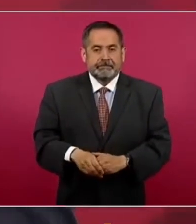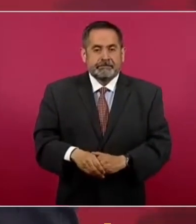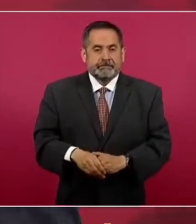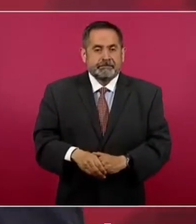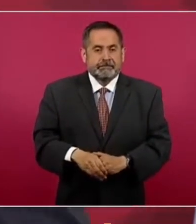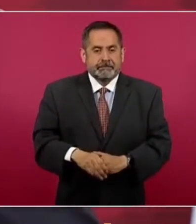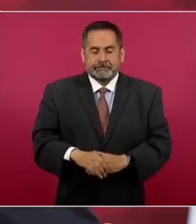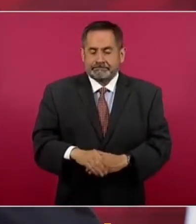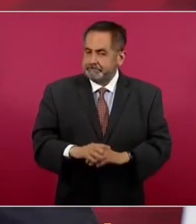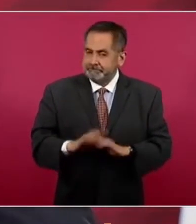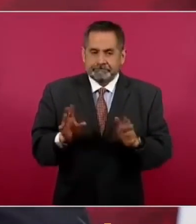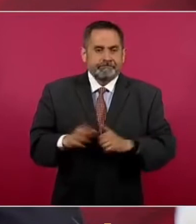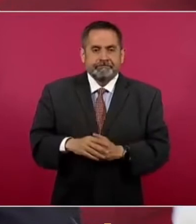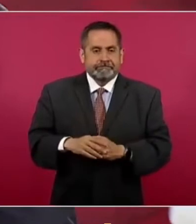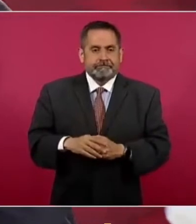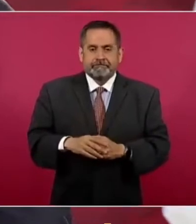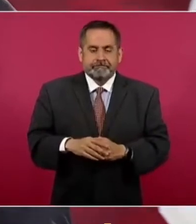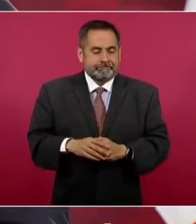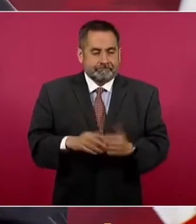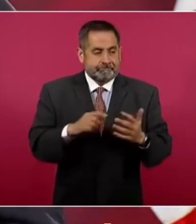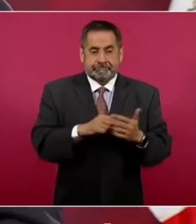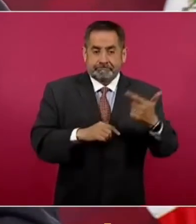y no pasó,